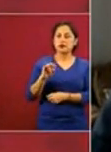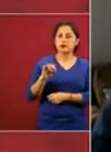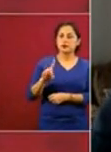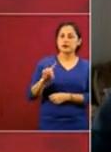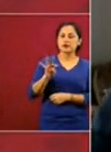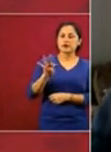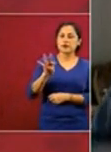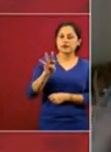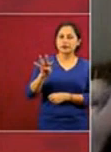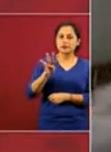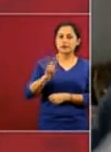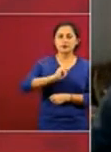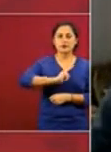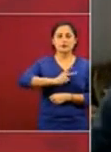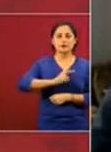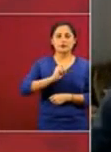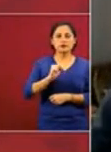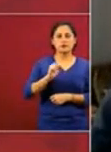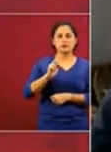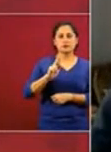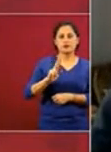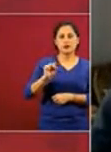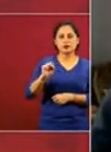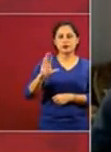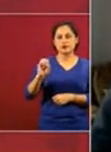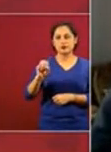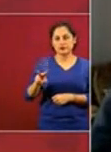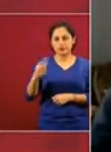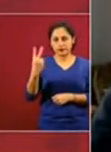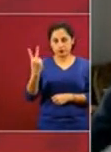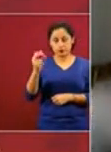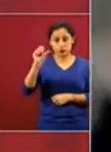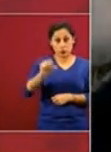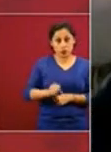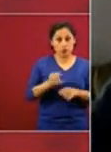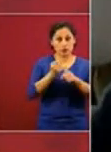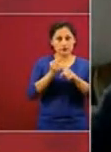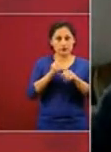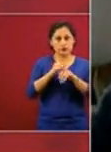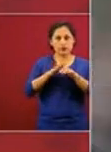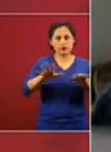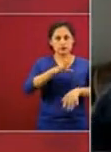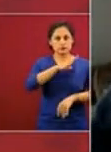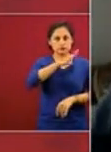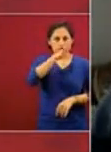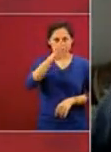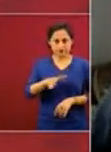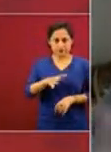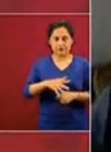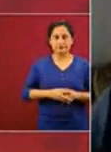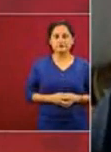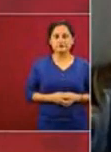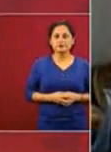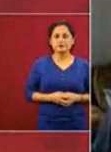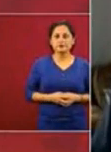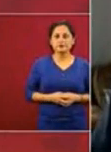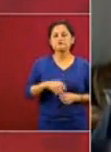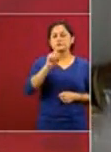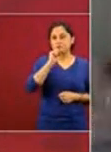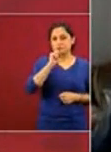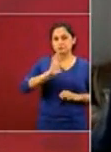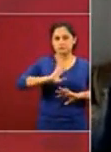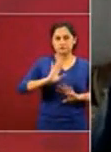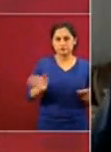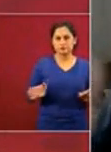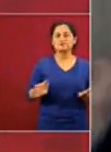razones, sin duda. Estos mensajes contradictorios de hablar un día de que esto ya se aplanó, que esto ya se solucionó,